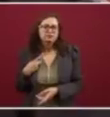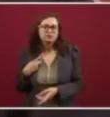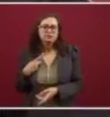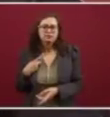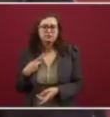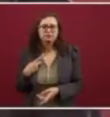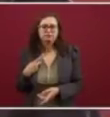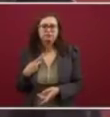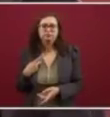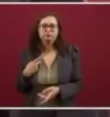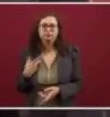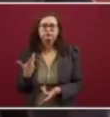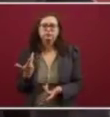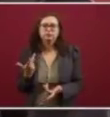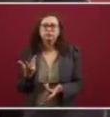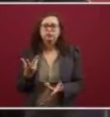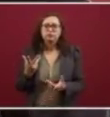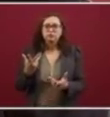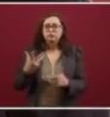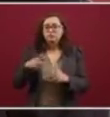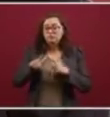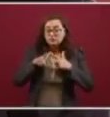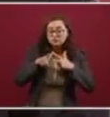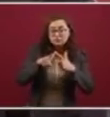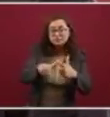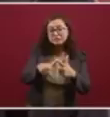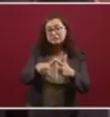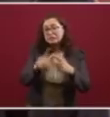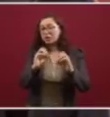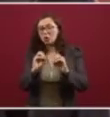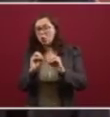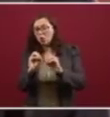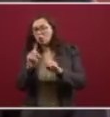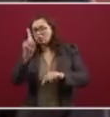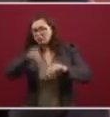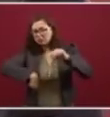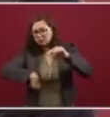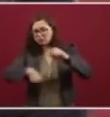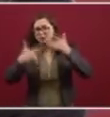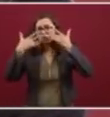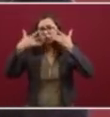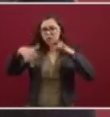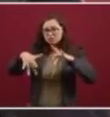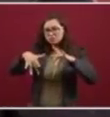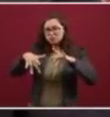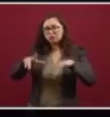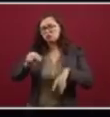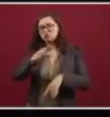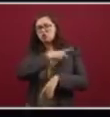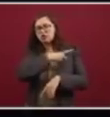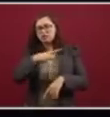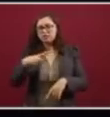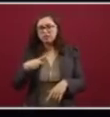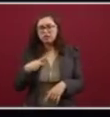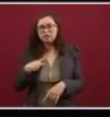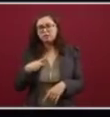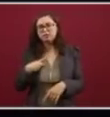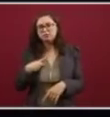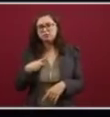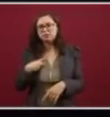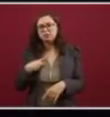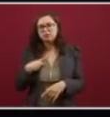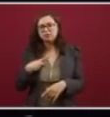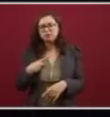el ejercicio de consulta para ver si continúa o renuncia el presidente, que no debe de llevarse a